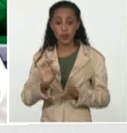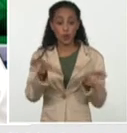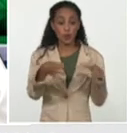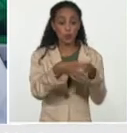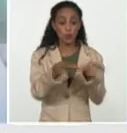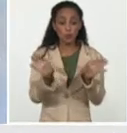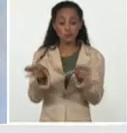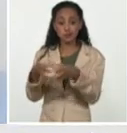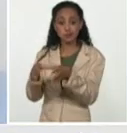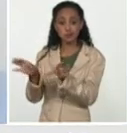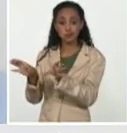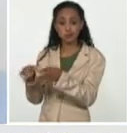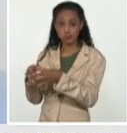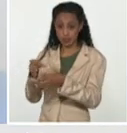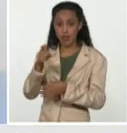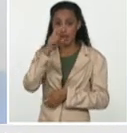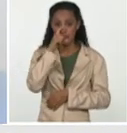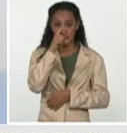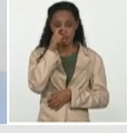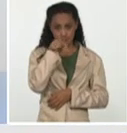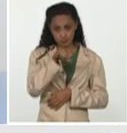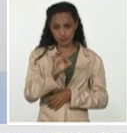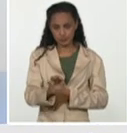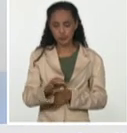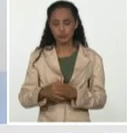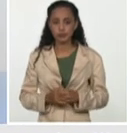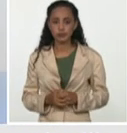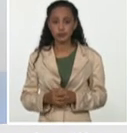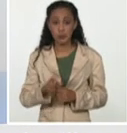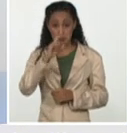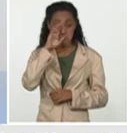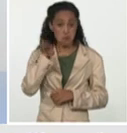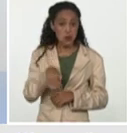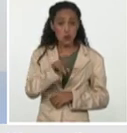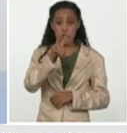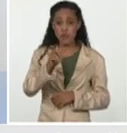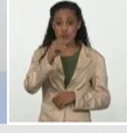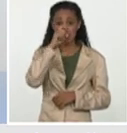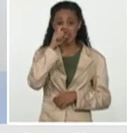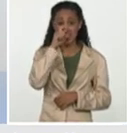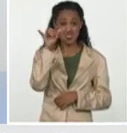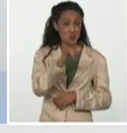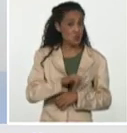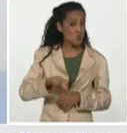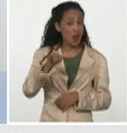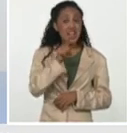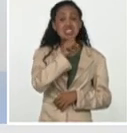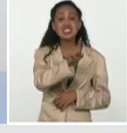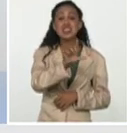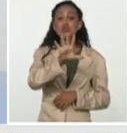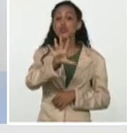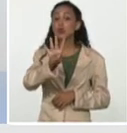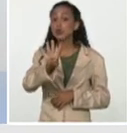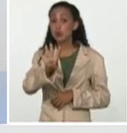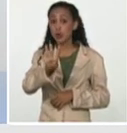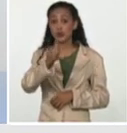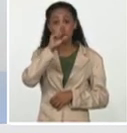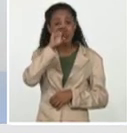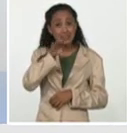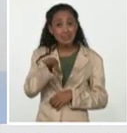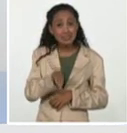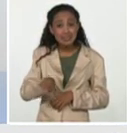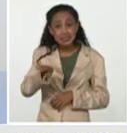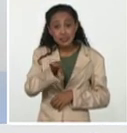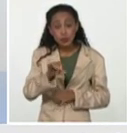edades, nuevamente el de menores de 20 años con 154 en el día